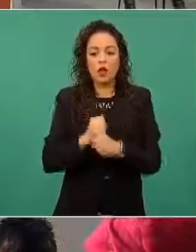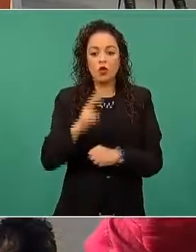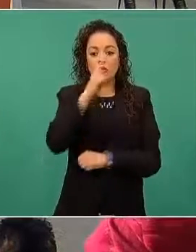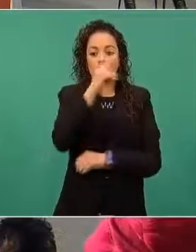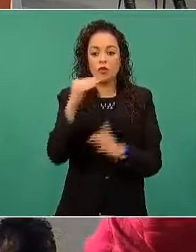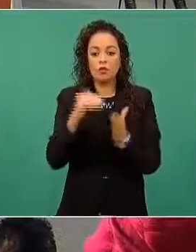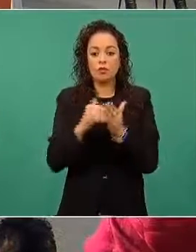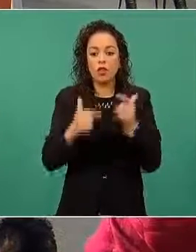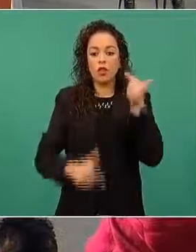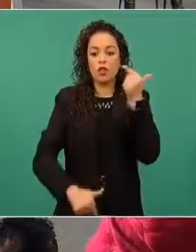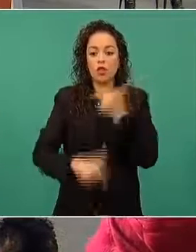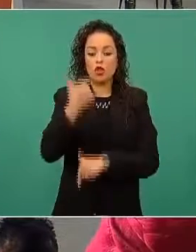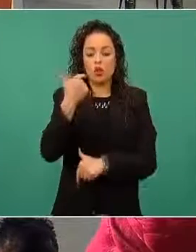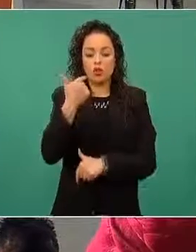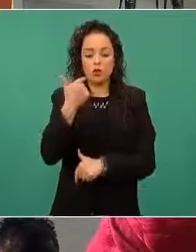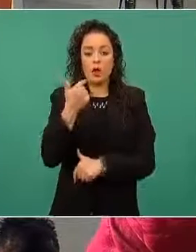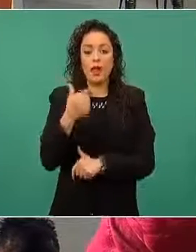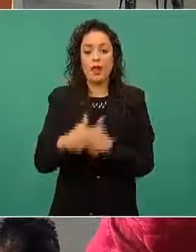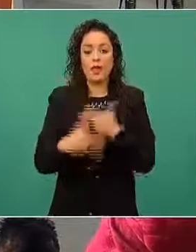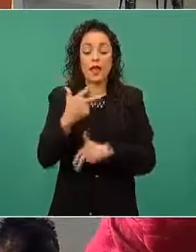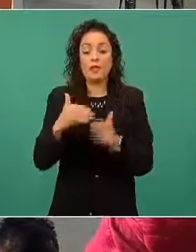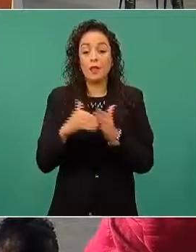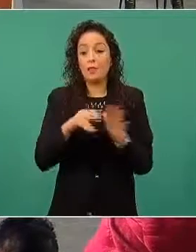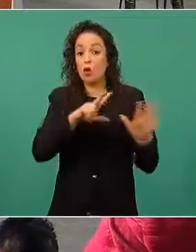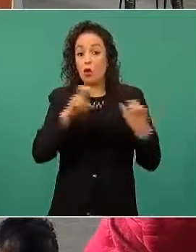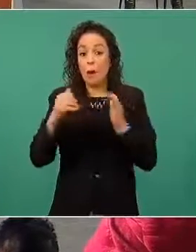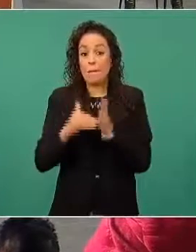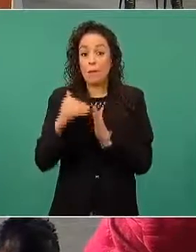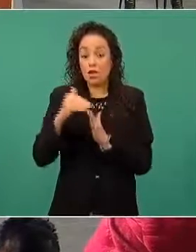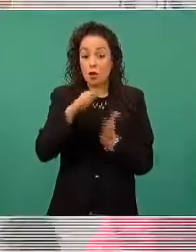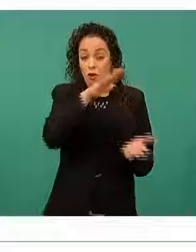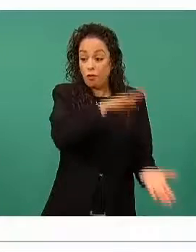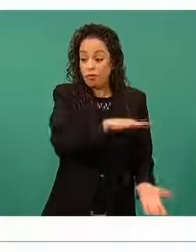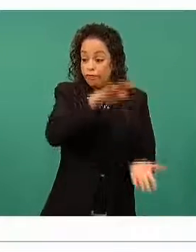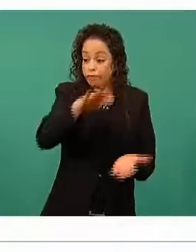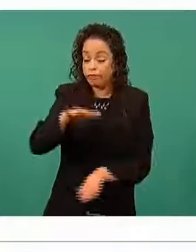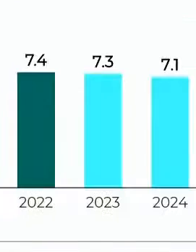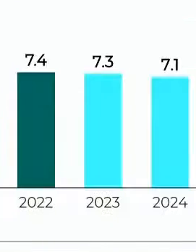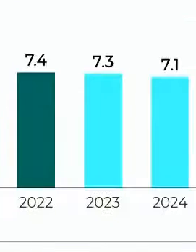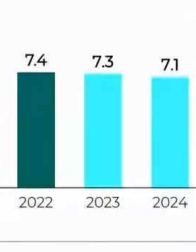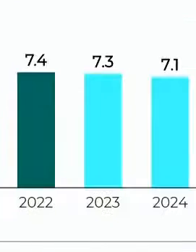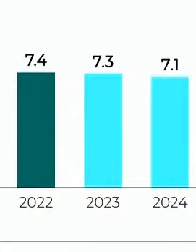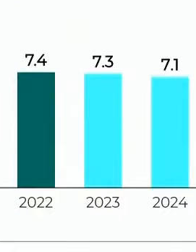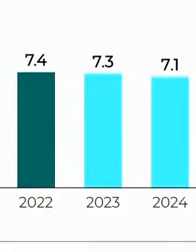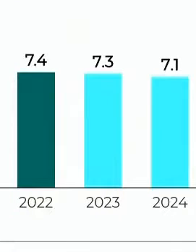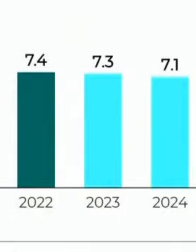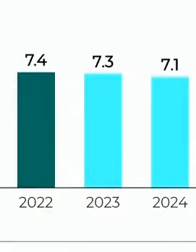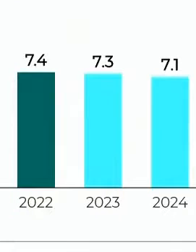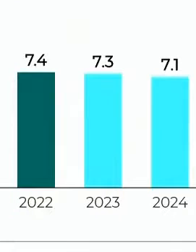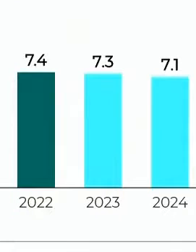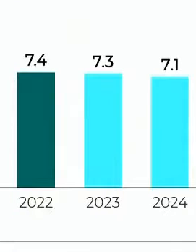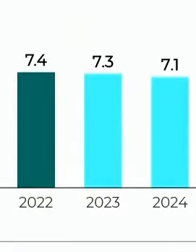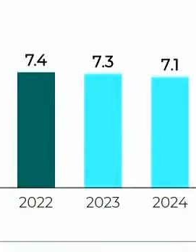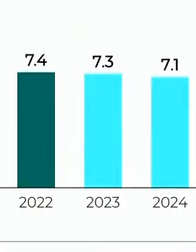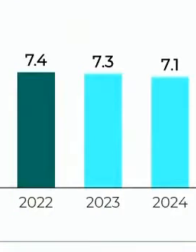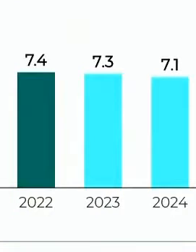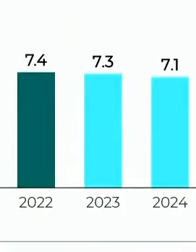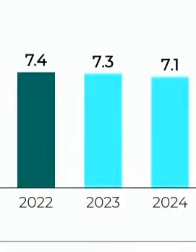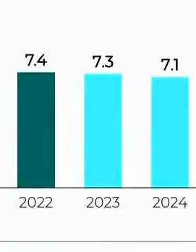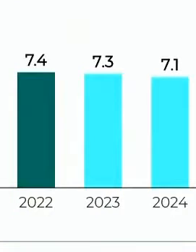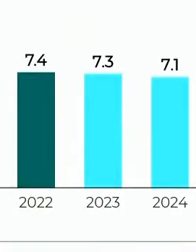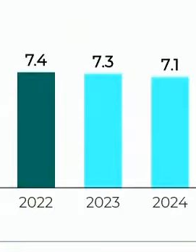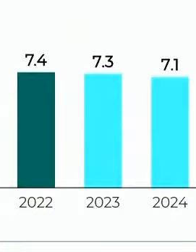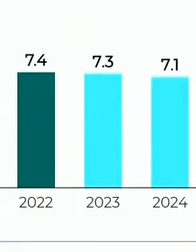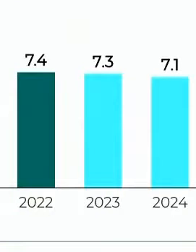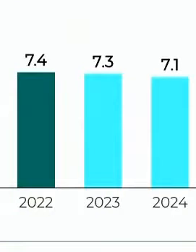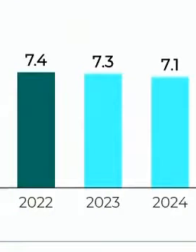de 13.800 millones de barriles a 7.000 millones al inicio de esta administración.